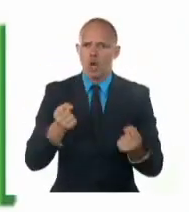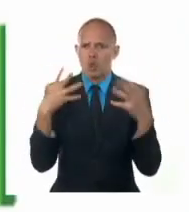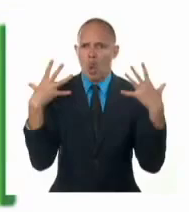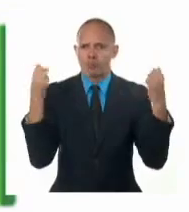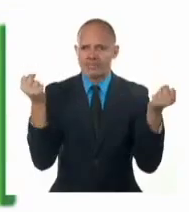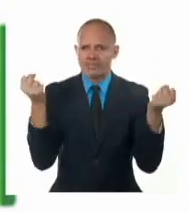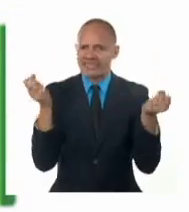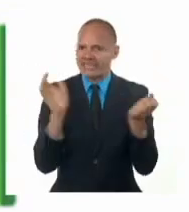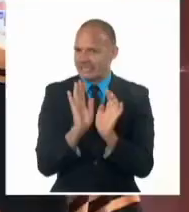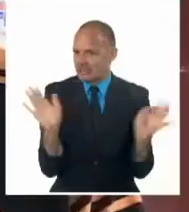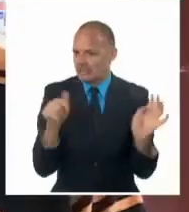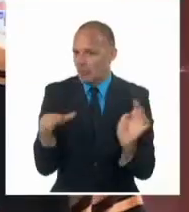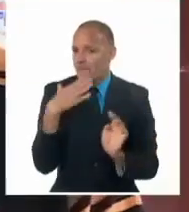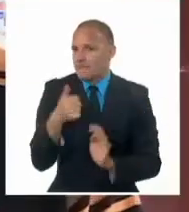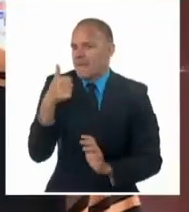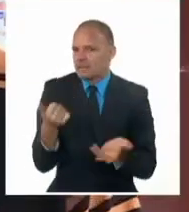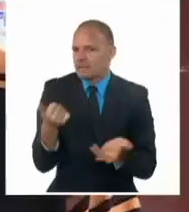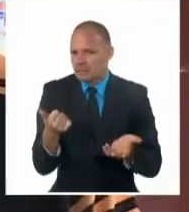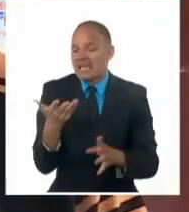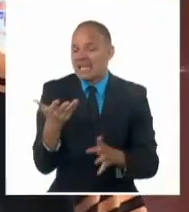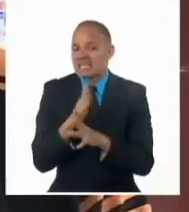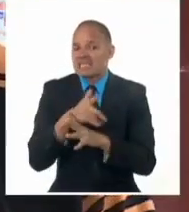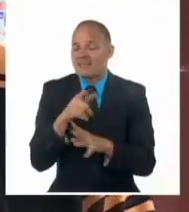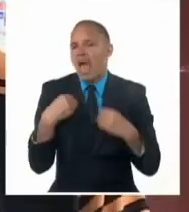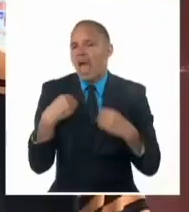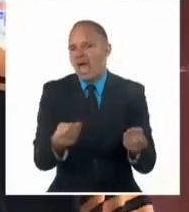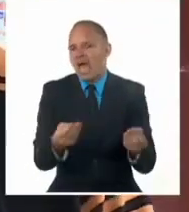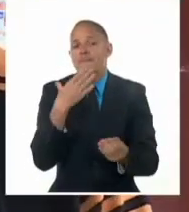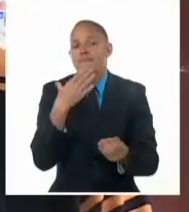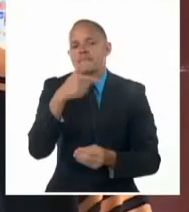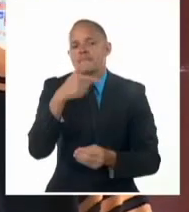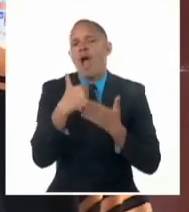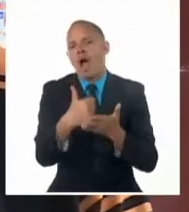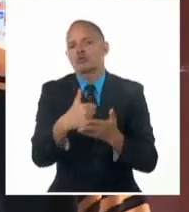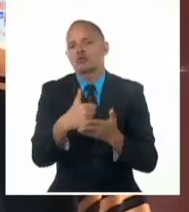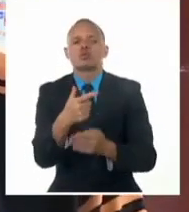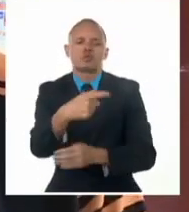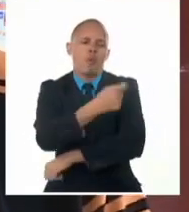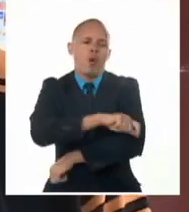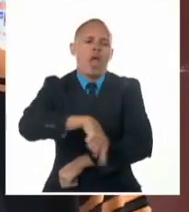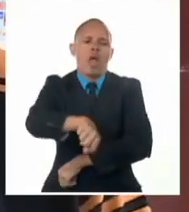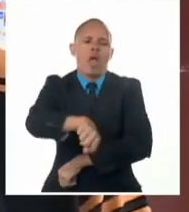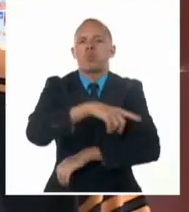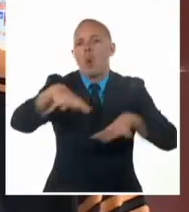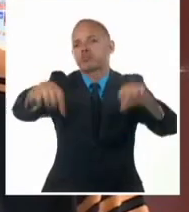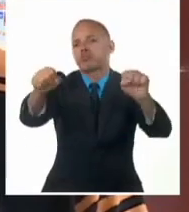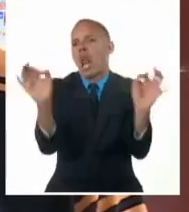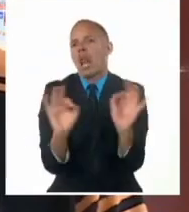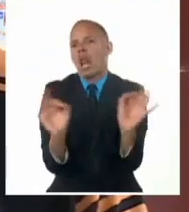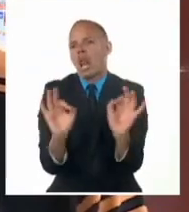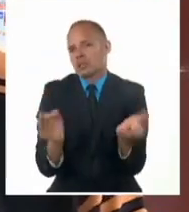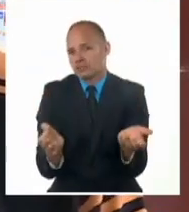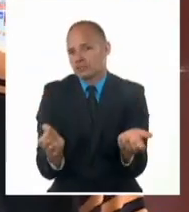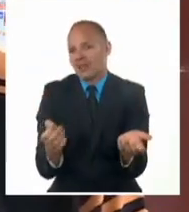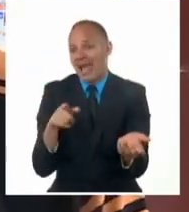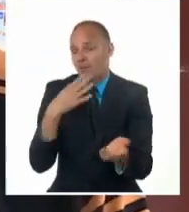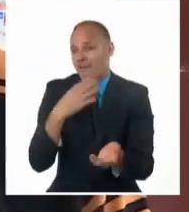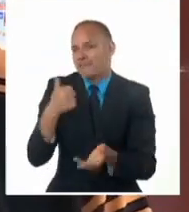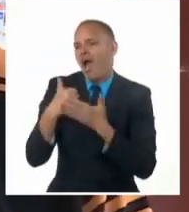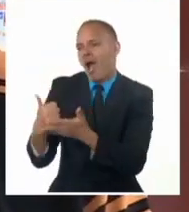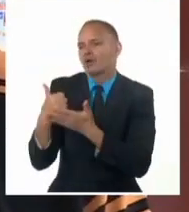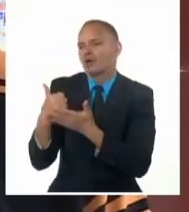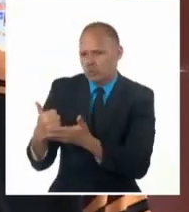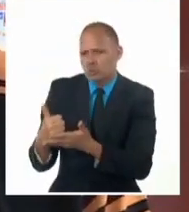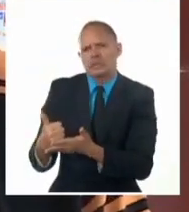minimizar las afectaciones en la población. El objetivo principal es mantener las producciones y los servicios que son los que van a dar el desarrollo económico al país, pero hacerlo con